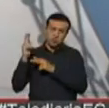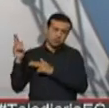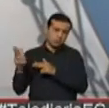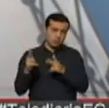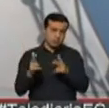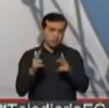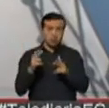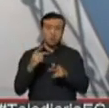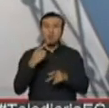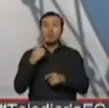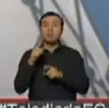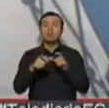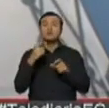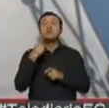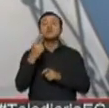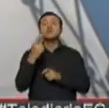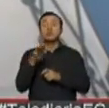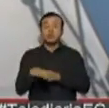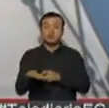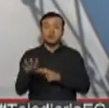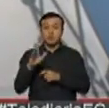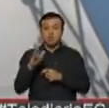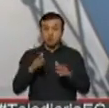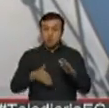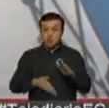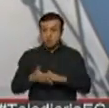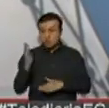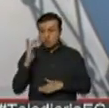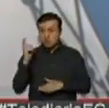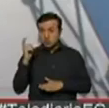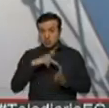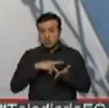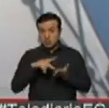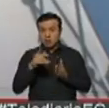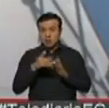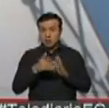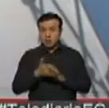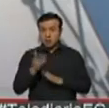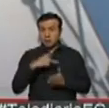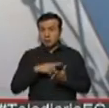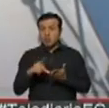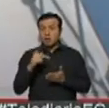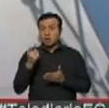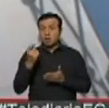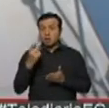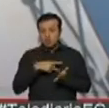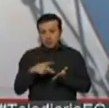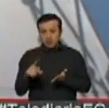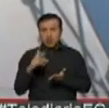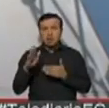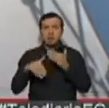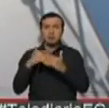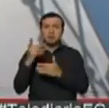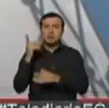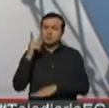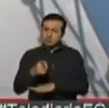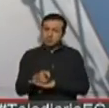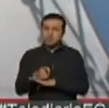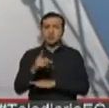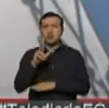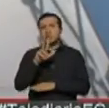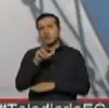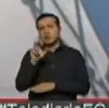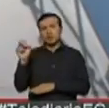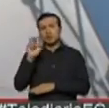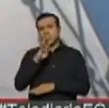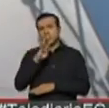lo que dicen los pobladores es que para poder pasar tienen que pagar como un peaje, y que luego les exigen entre